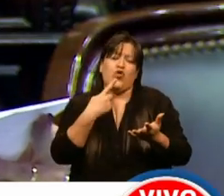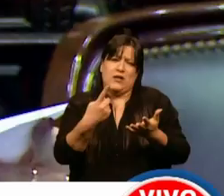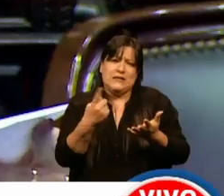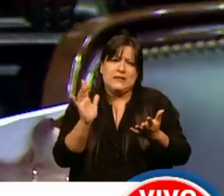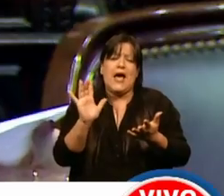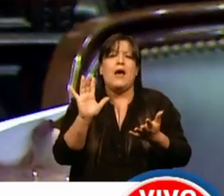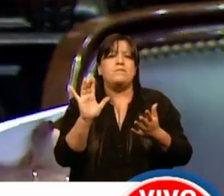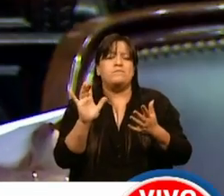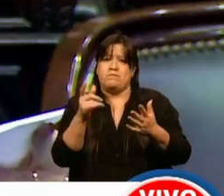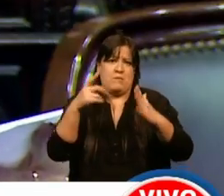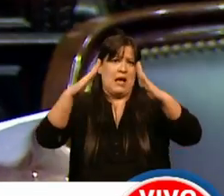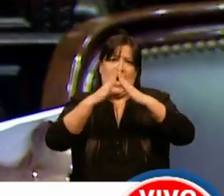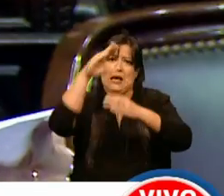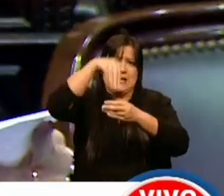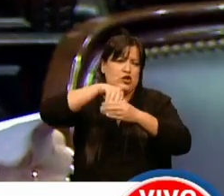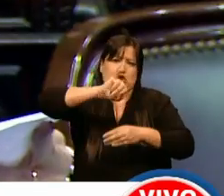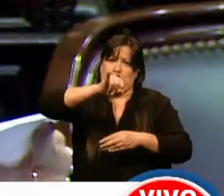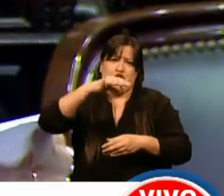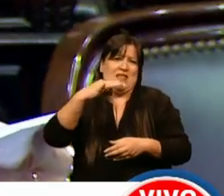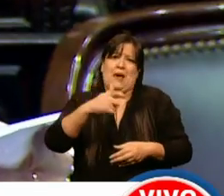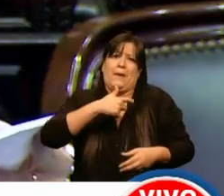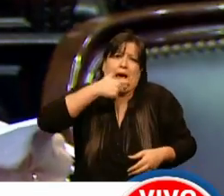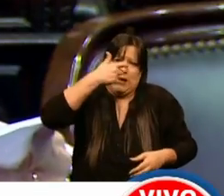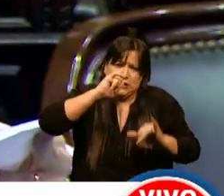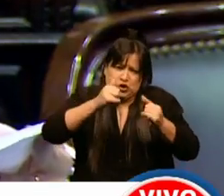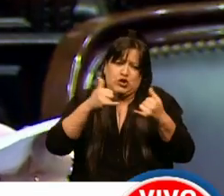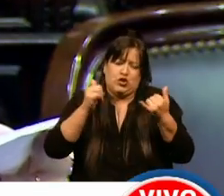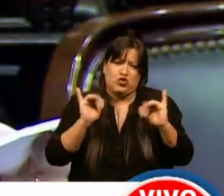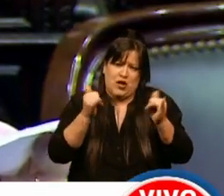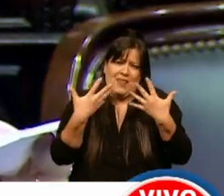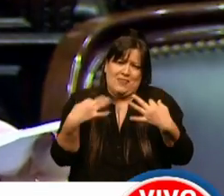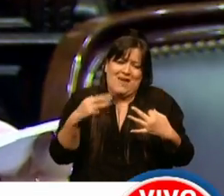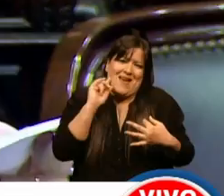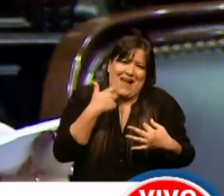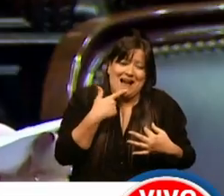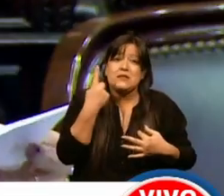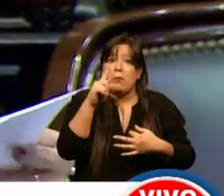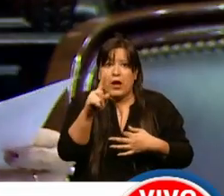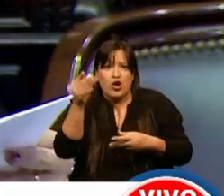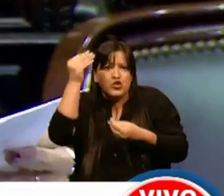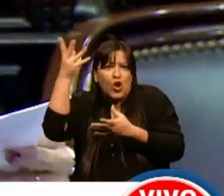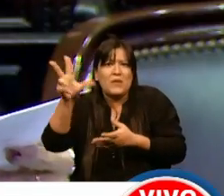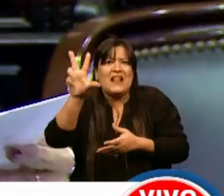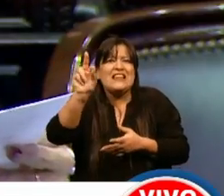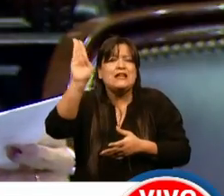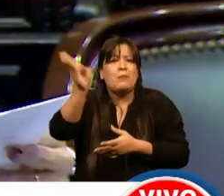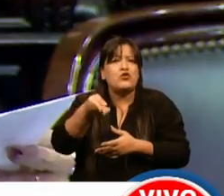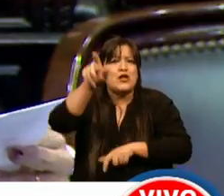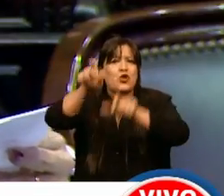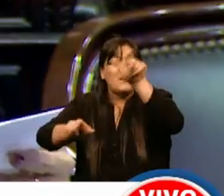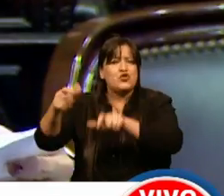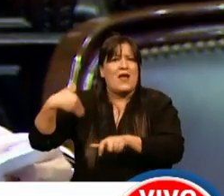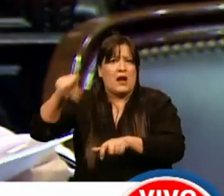no hay hogar sin calefacción pero claramente se está olvidando de más del 30 por ciento de los argentinos